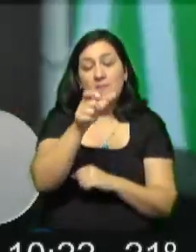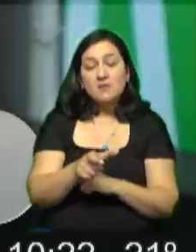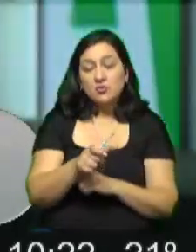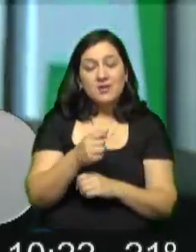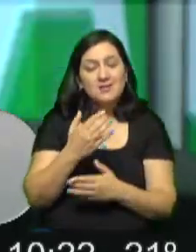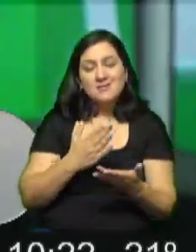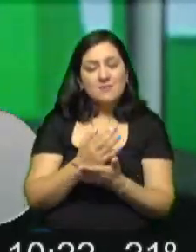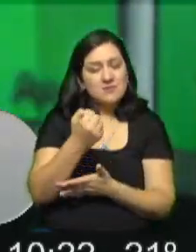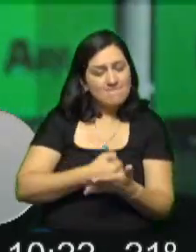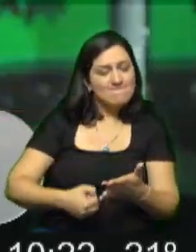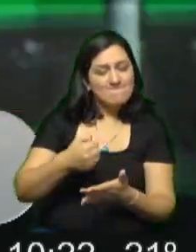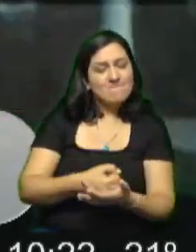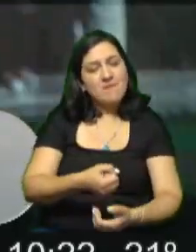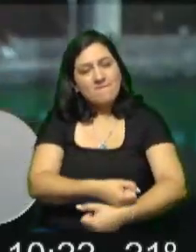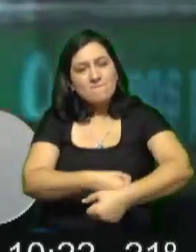entrega.